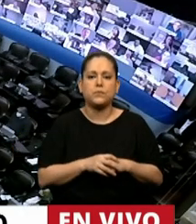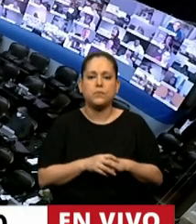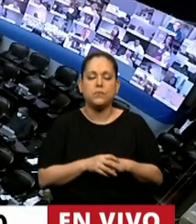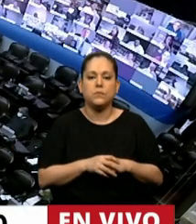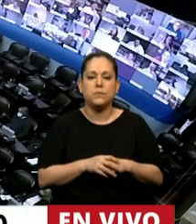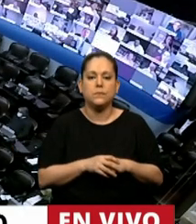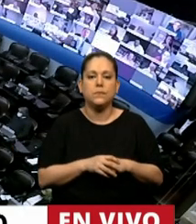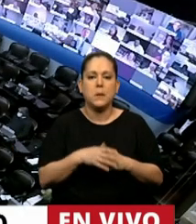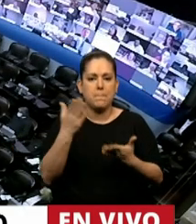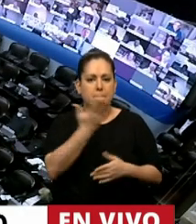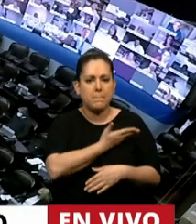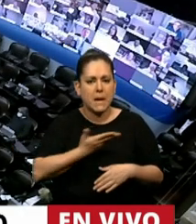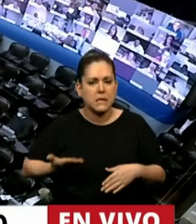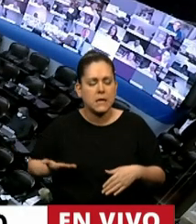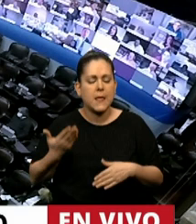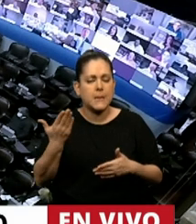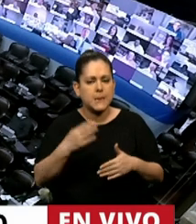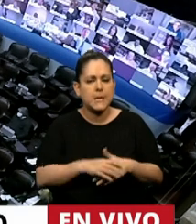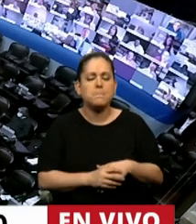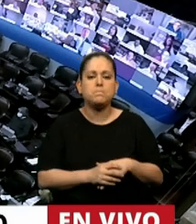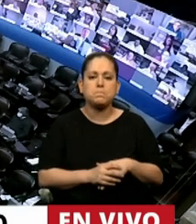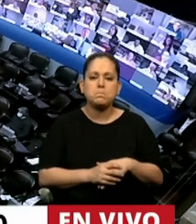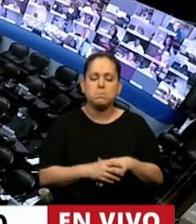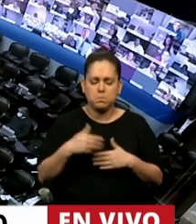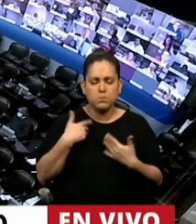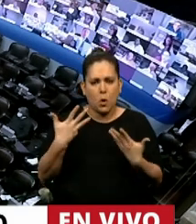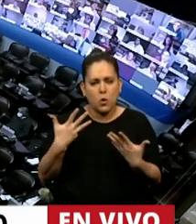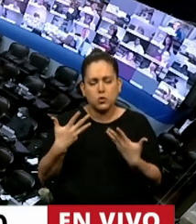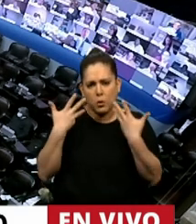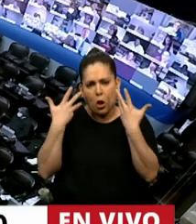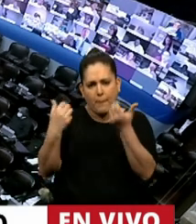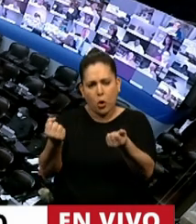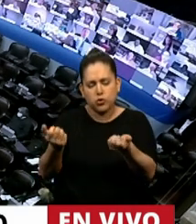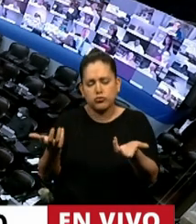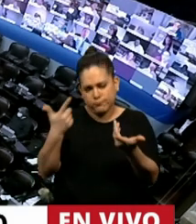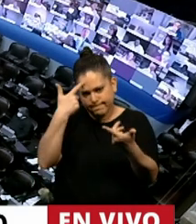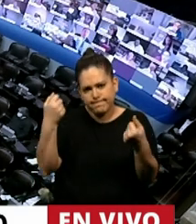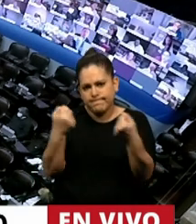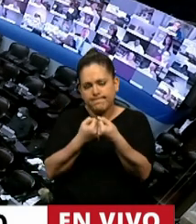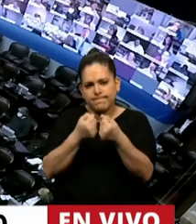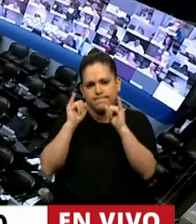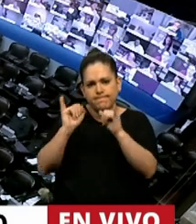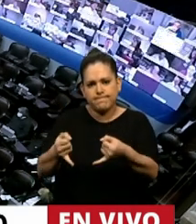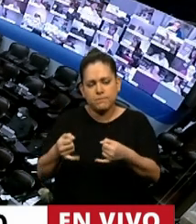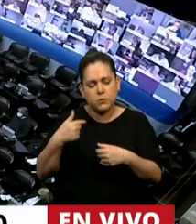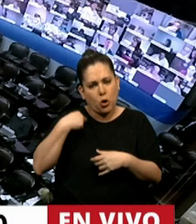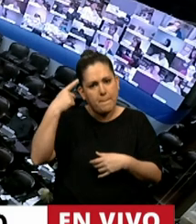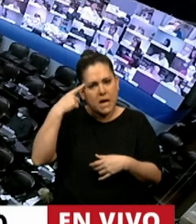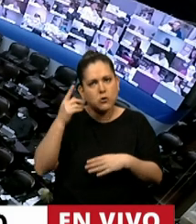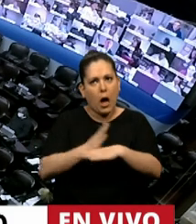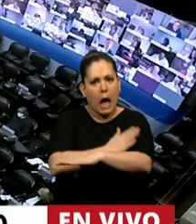negri presidente independientemente de apoyar Obviamente si lo debe haber ameritado la